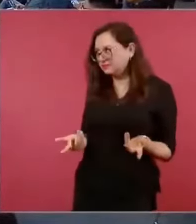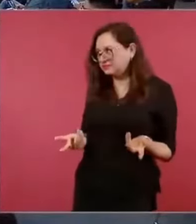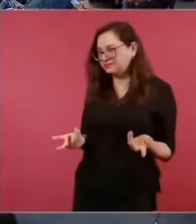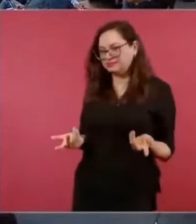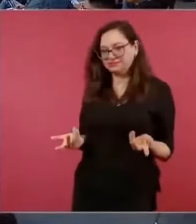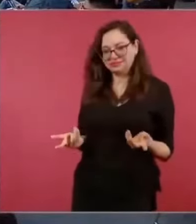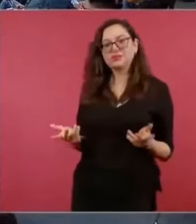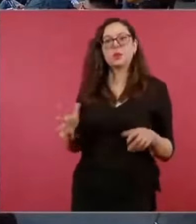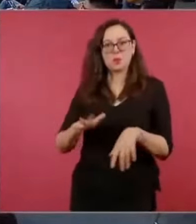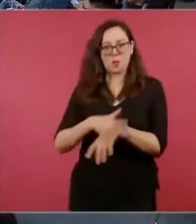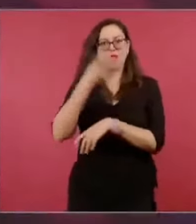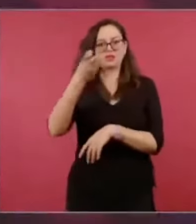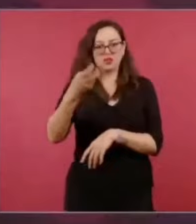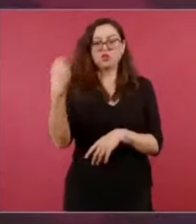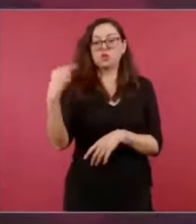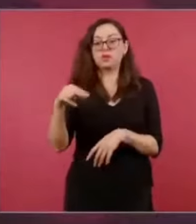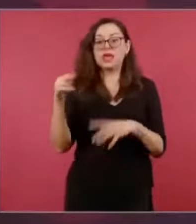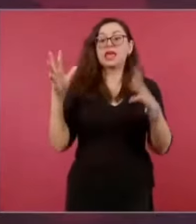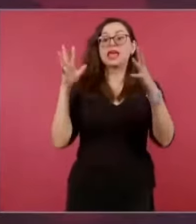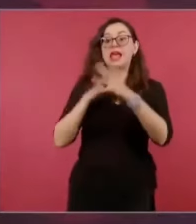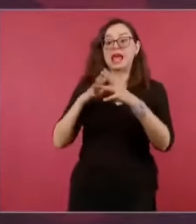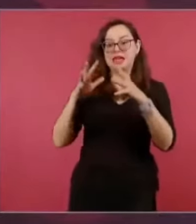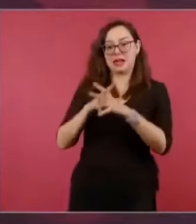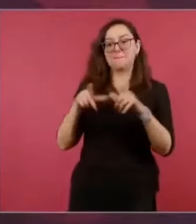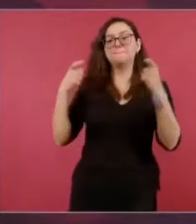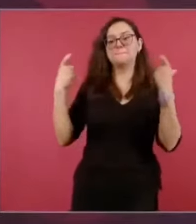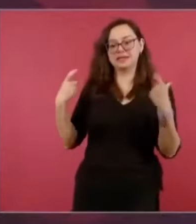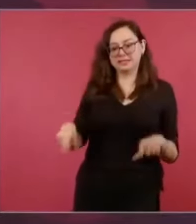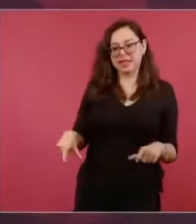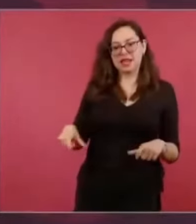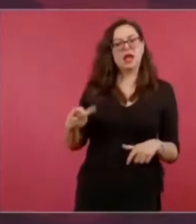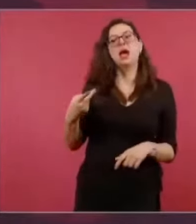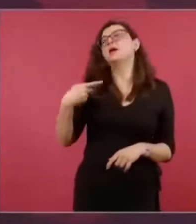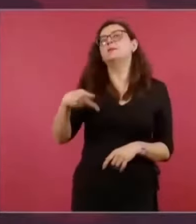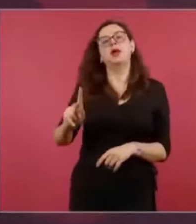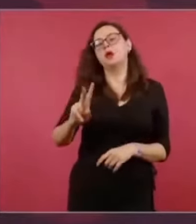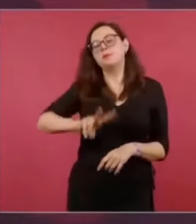La guerra de los pasteles. Pero la verdad era que Francia quería